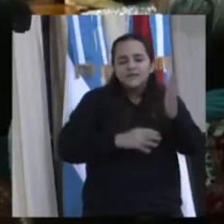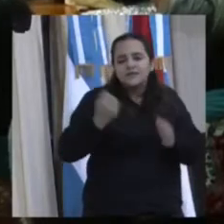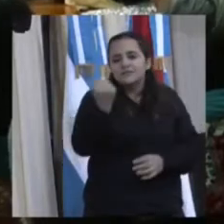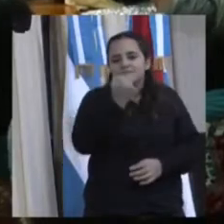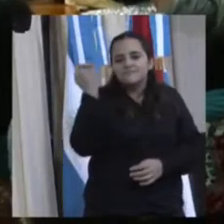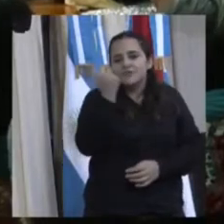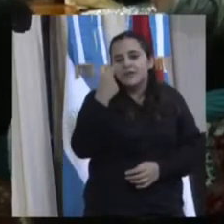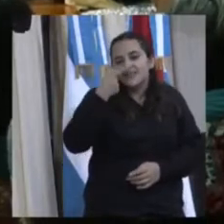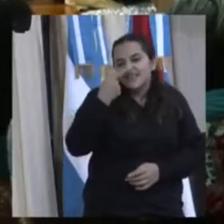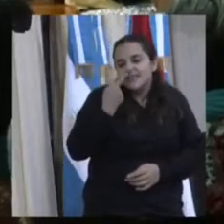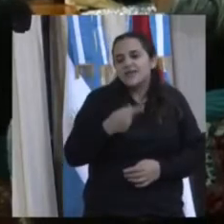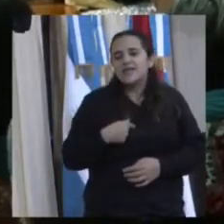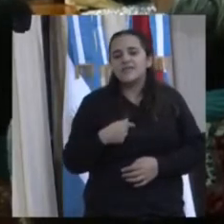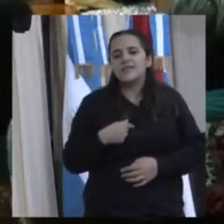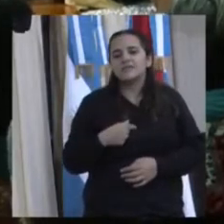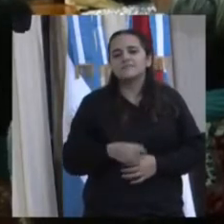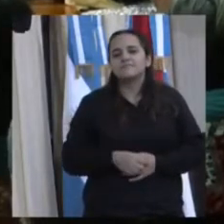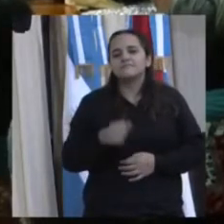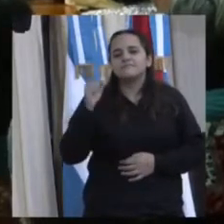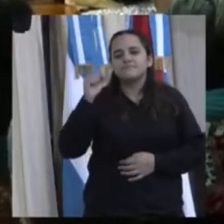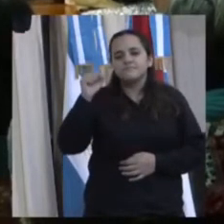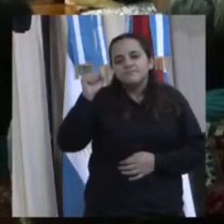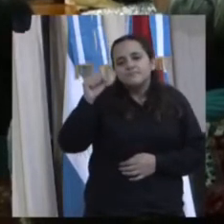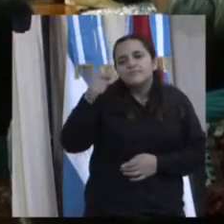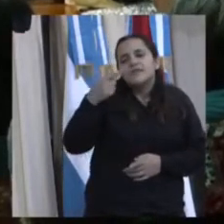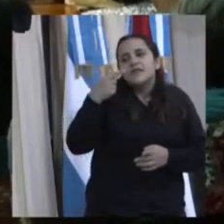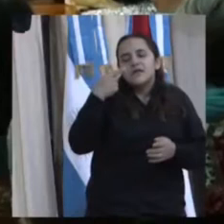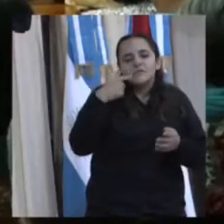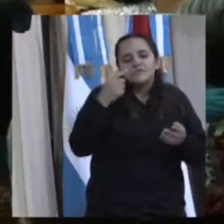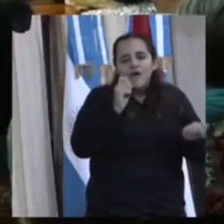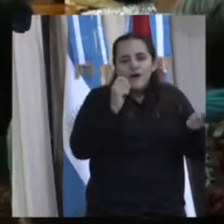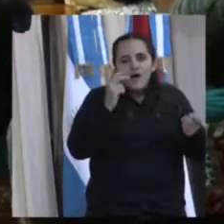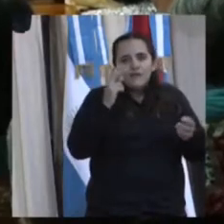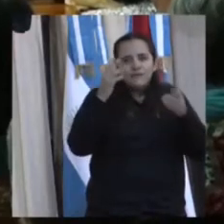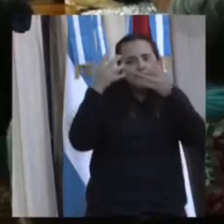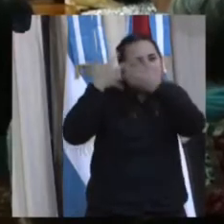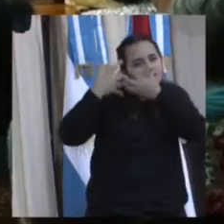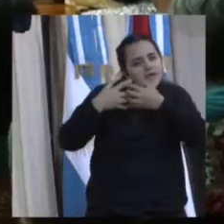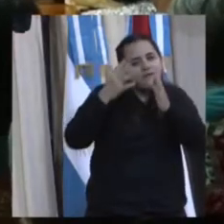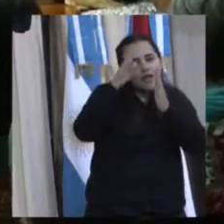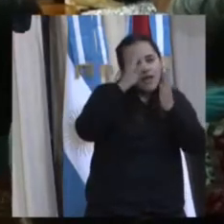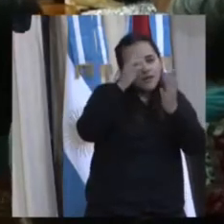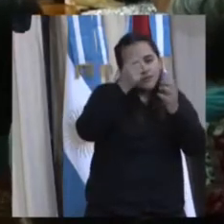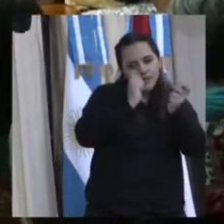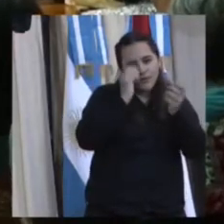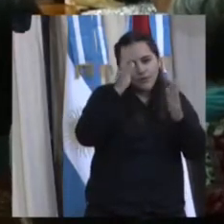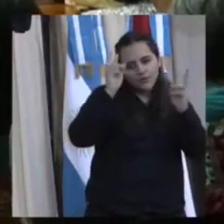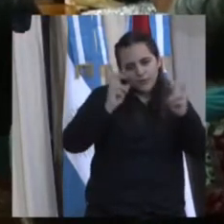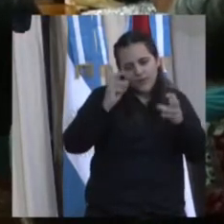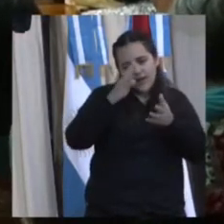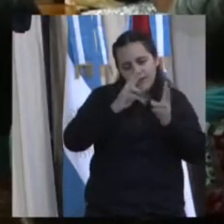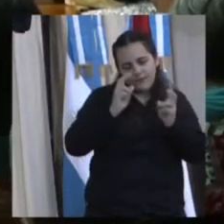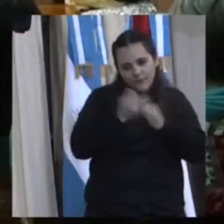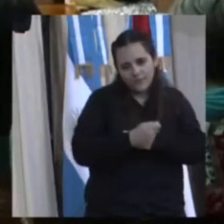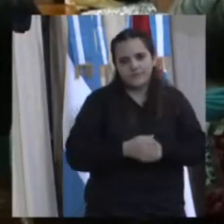el anarquismo reflexionaba sobre los hechos de la Reforma y decían lo siguiente.